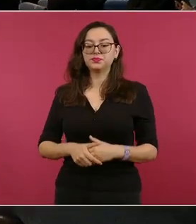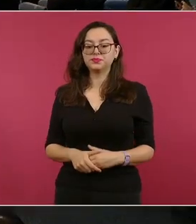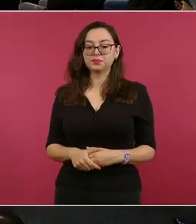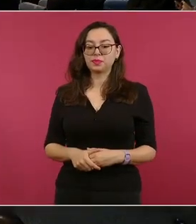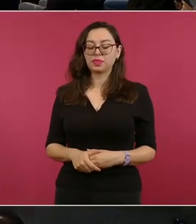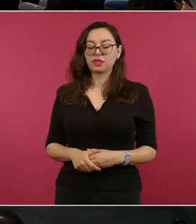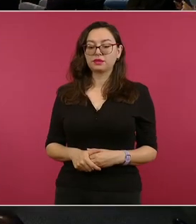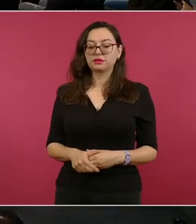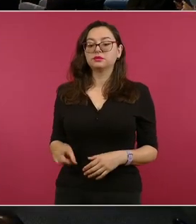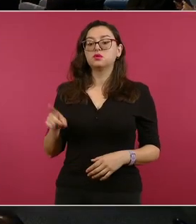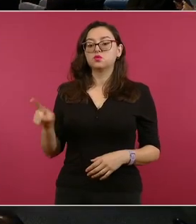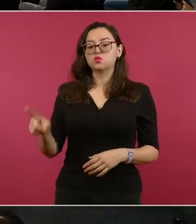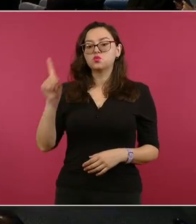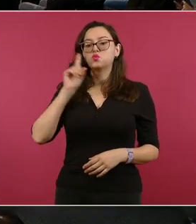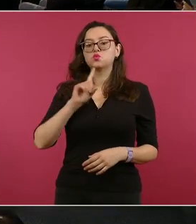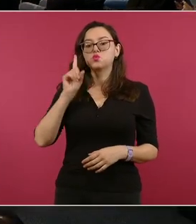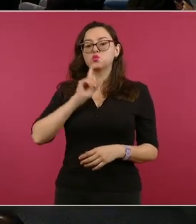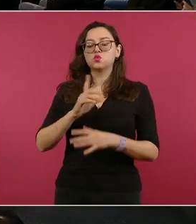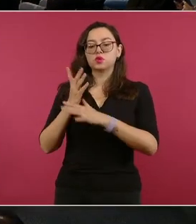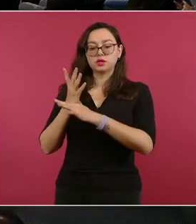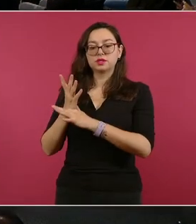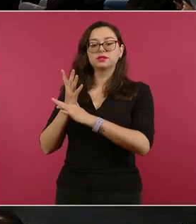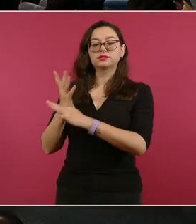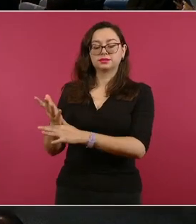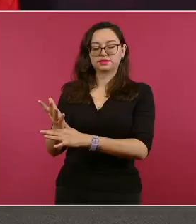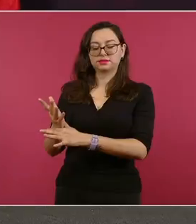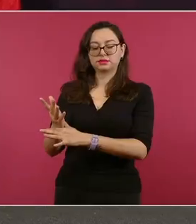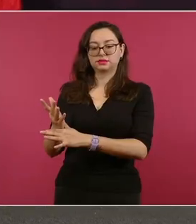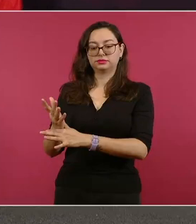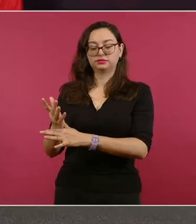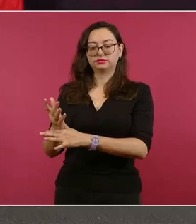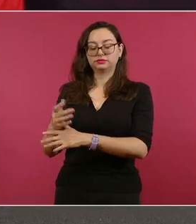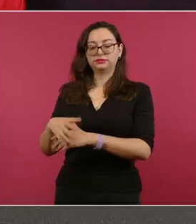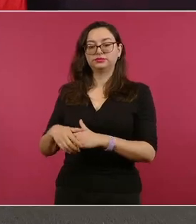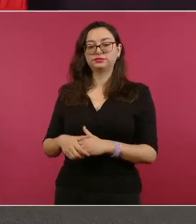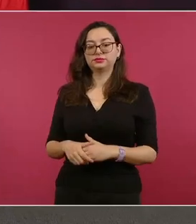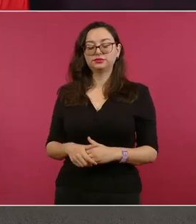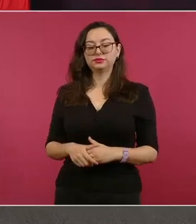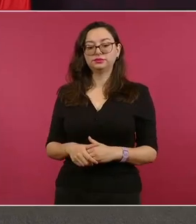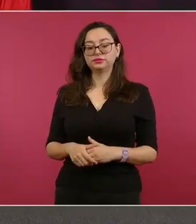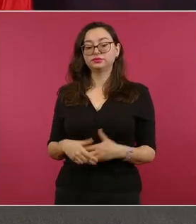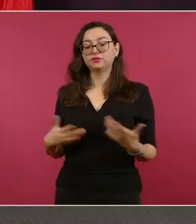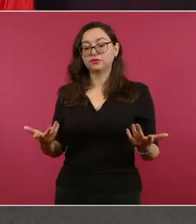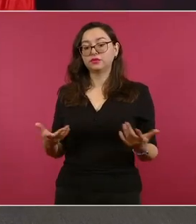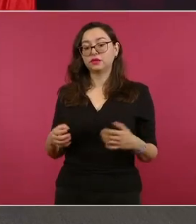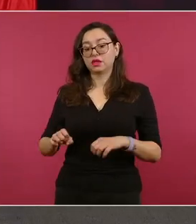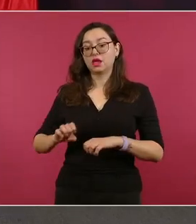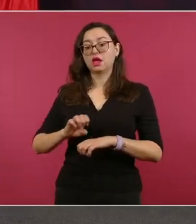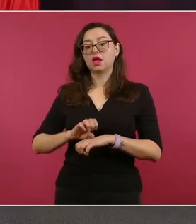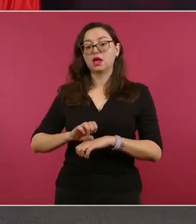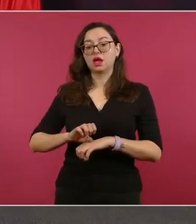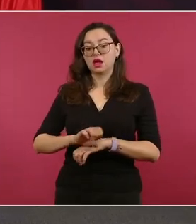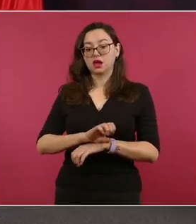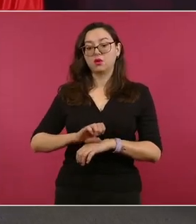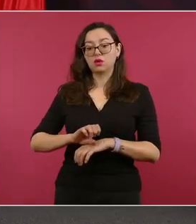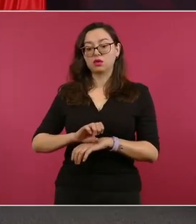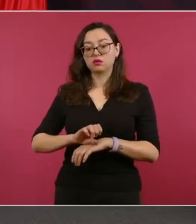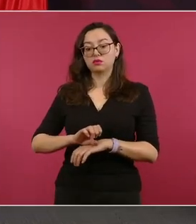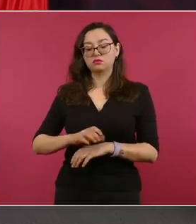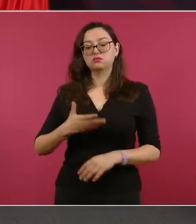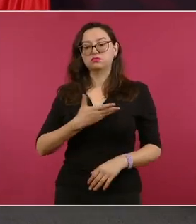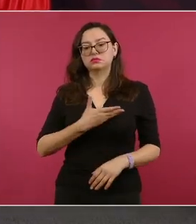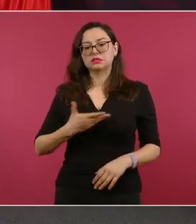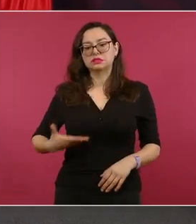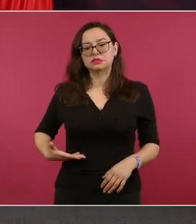Ella dice que le pidió al presidente de su país no participar